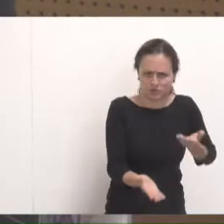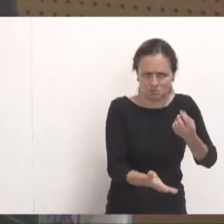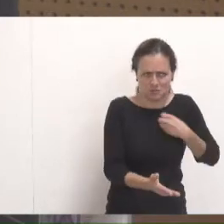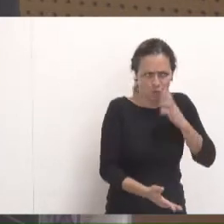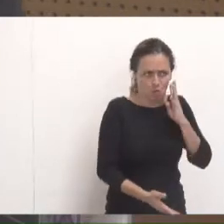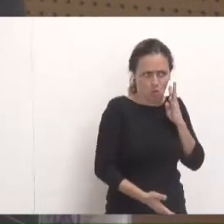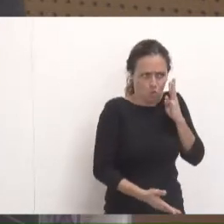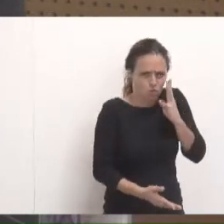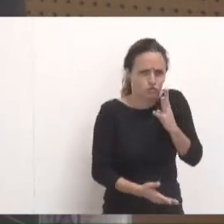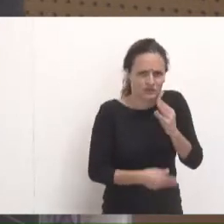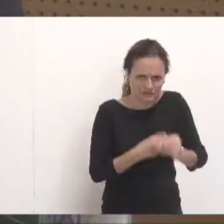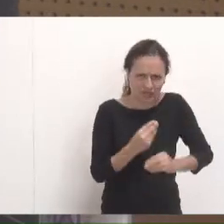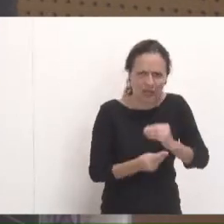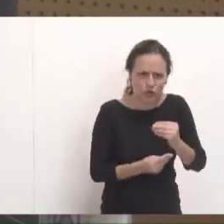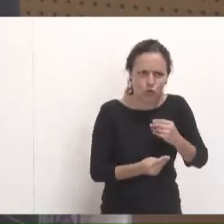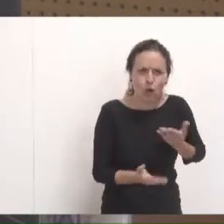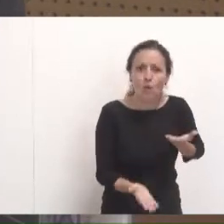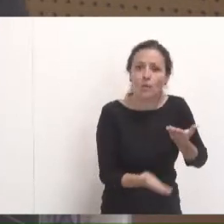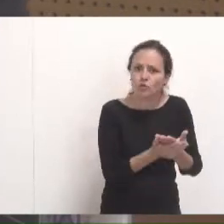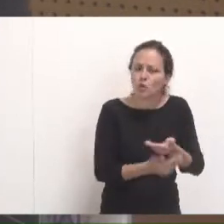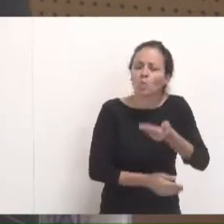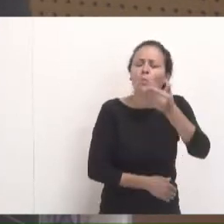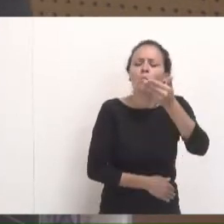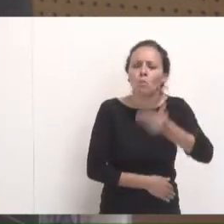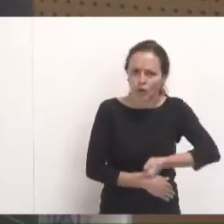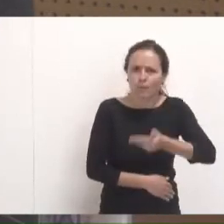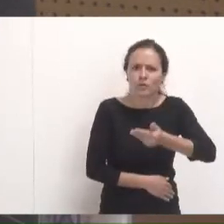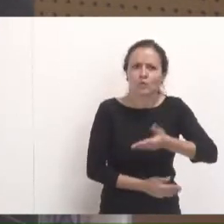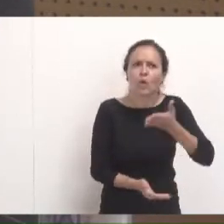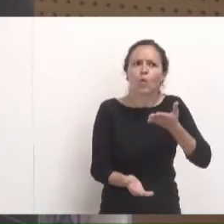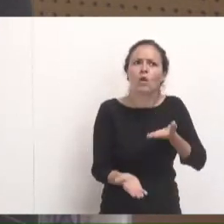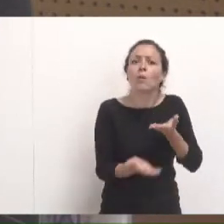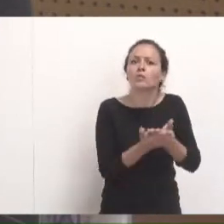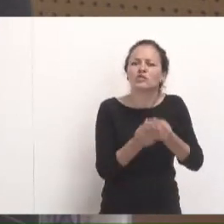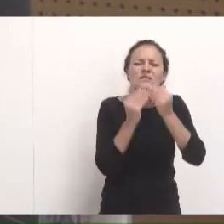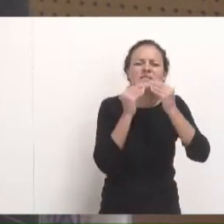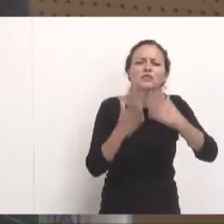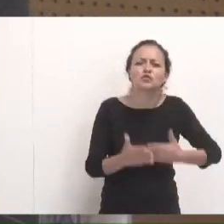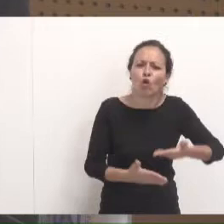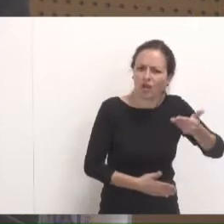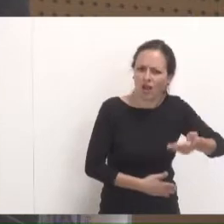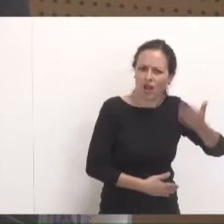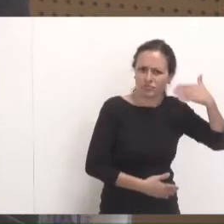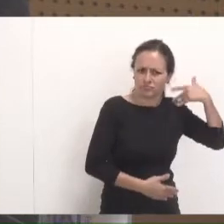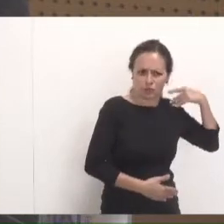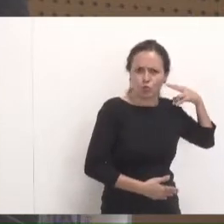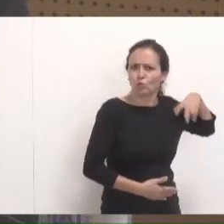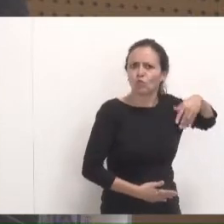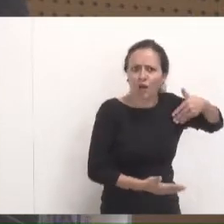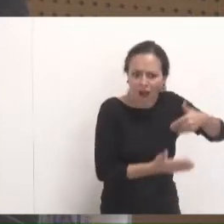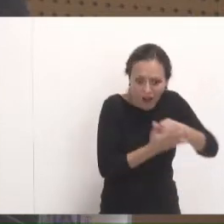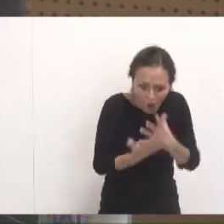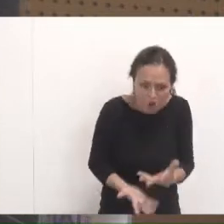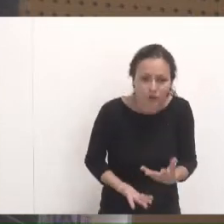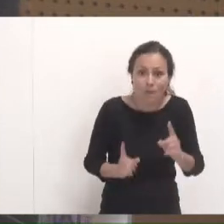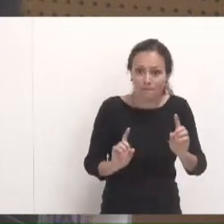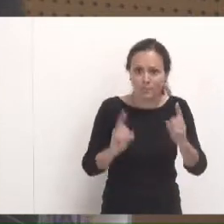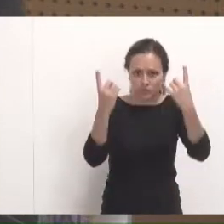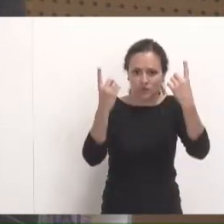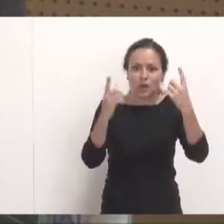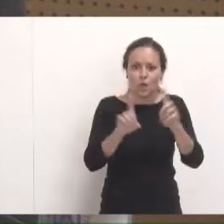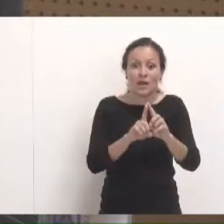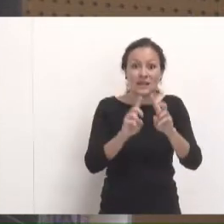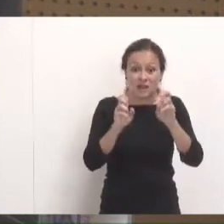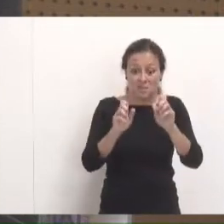y a lo largo de la historia del Cabildo, pero una moción muy importante, una moción histórica, en la que apostamos por una solución al gravísimo problema de